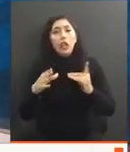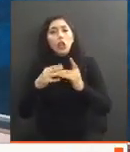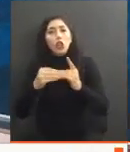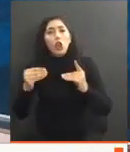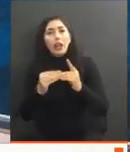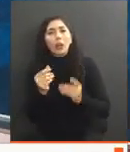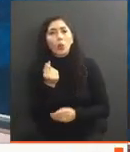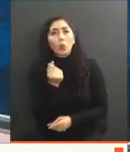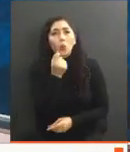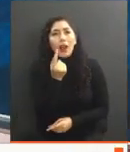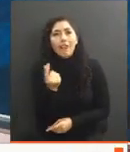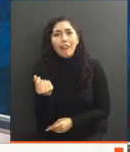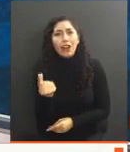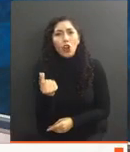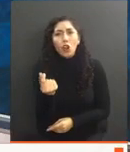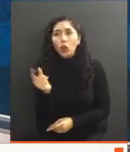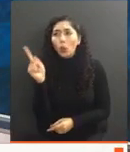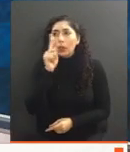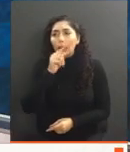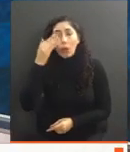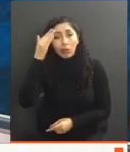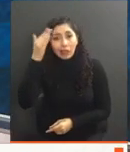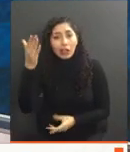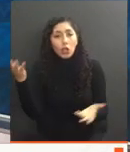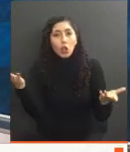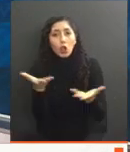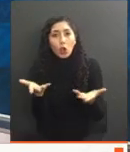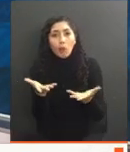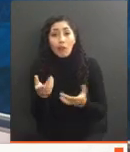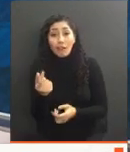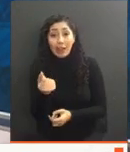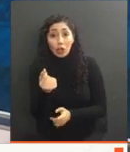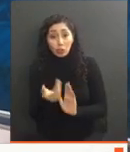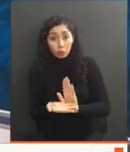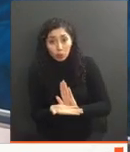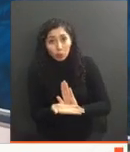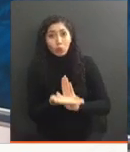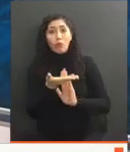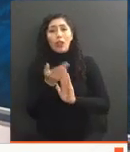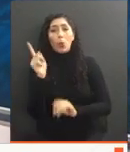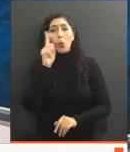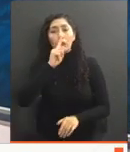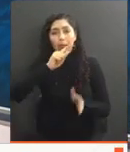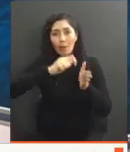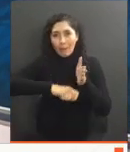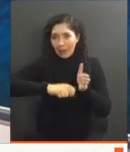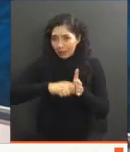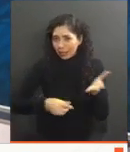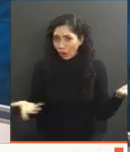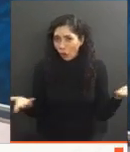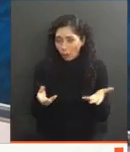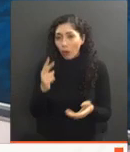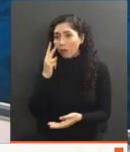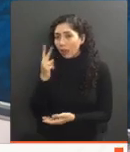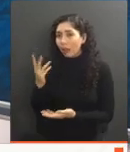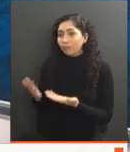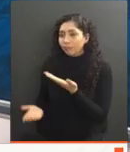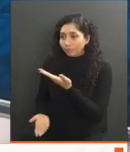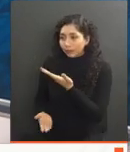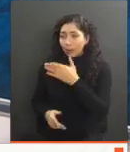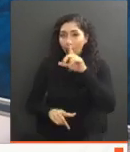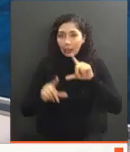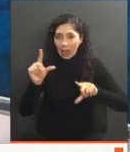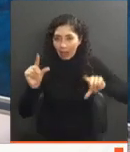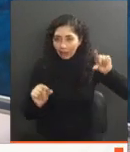registrado en los últimos días y cómo se ha incrementado el valor en los últimos meses? Acá está nuestra gráfica que nos da cuenta del cierre